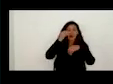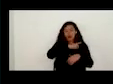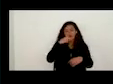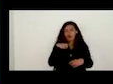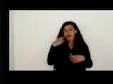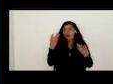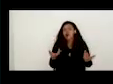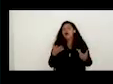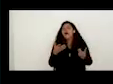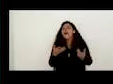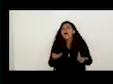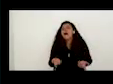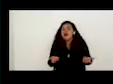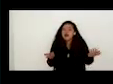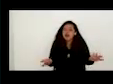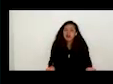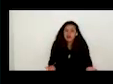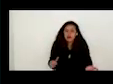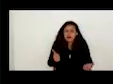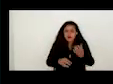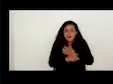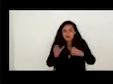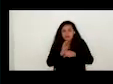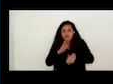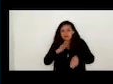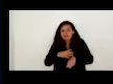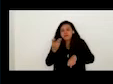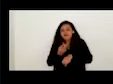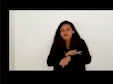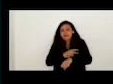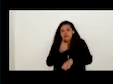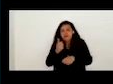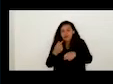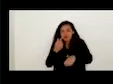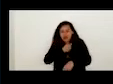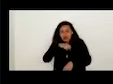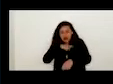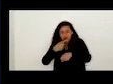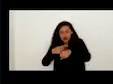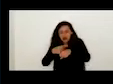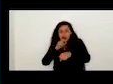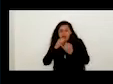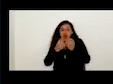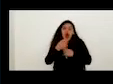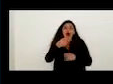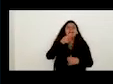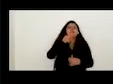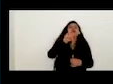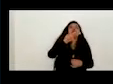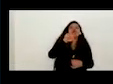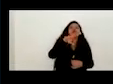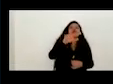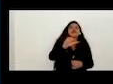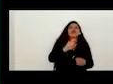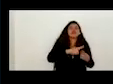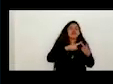es que genere otros problemas de salud. Lo mismo pasa con las proteínas y con las grasas. Es por eso que debe